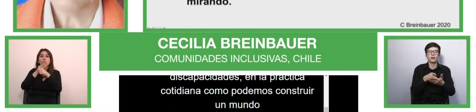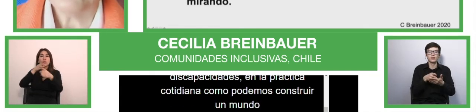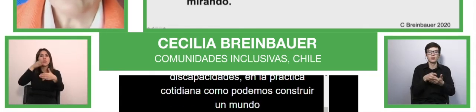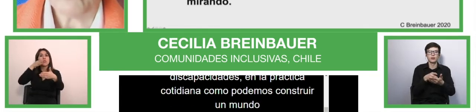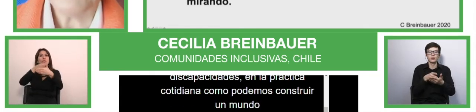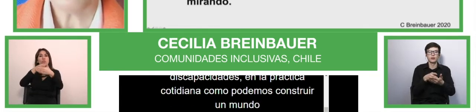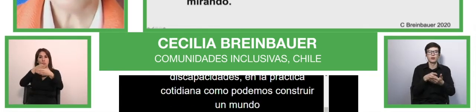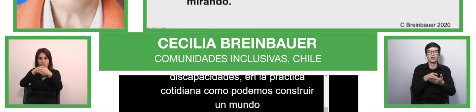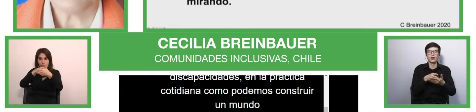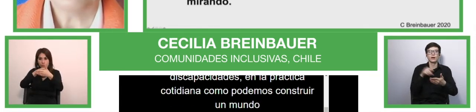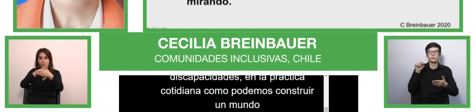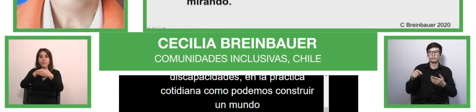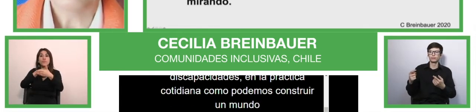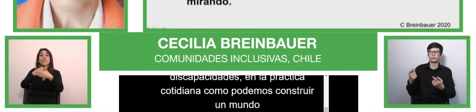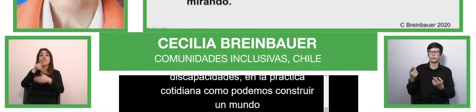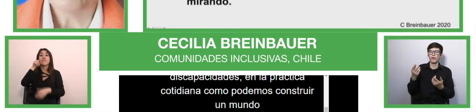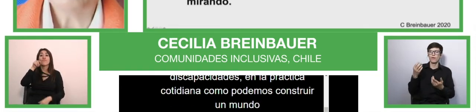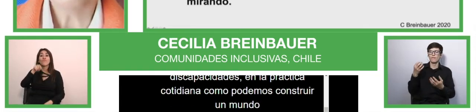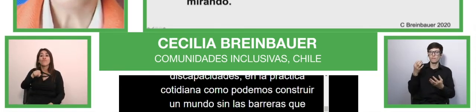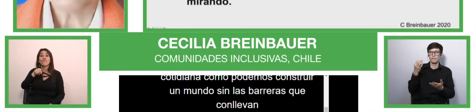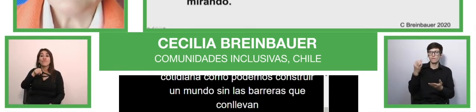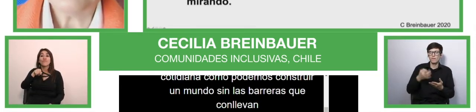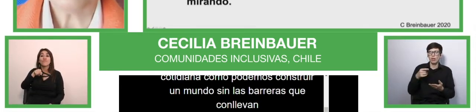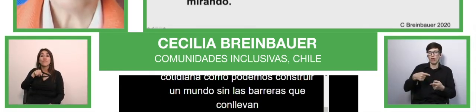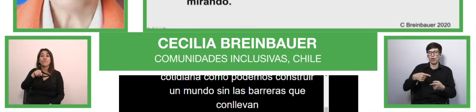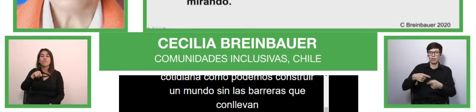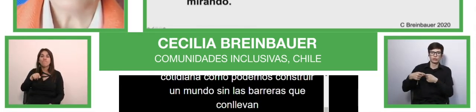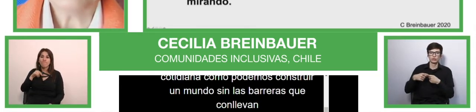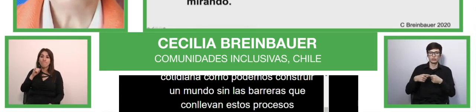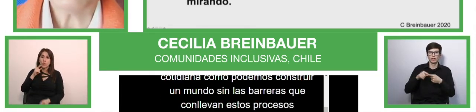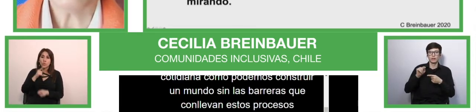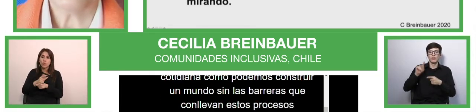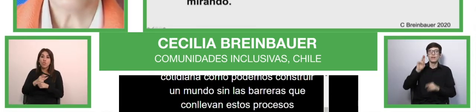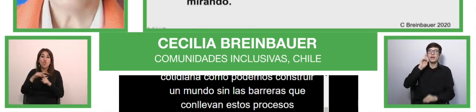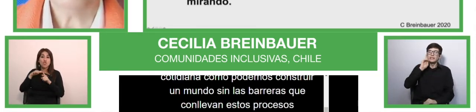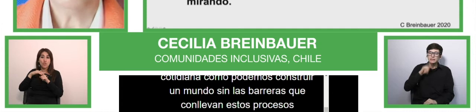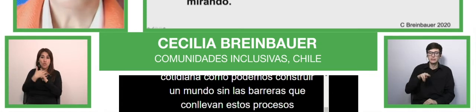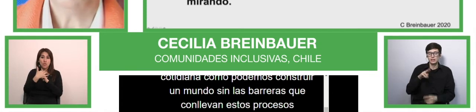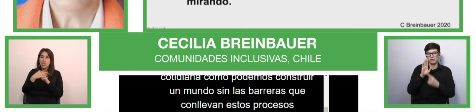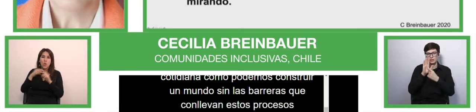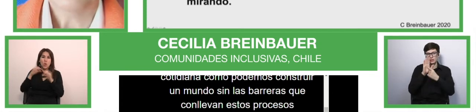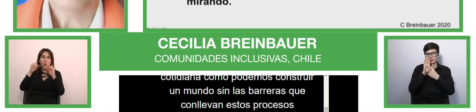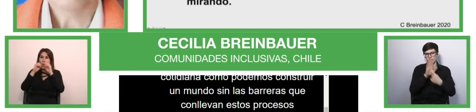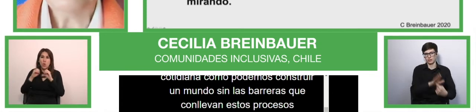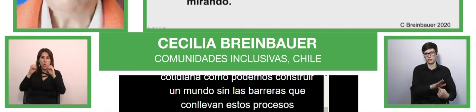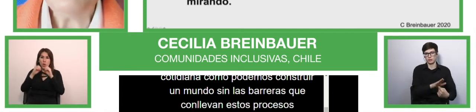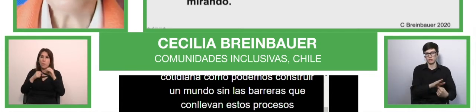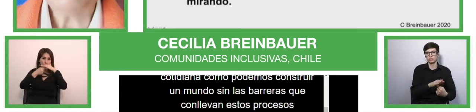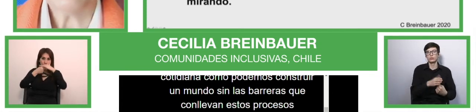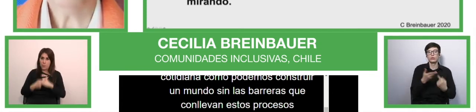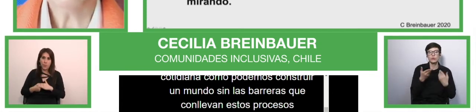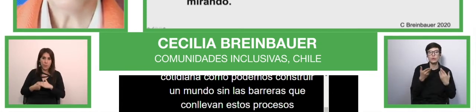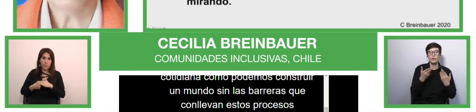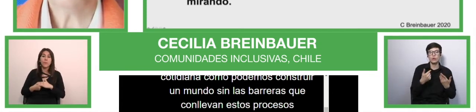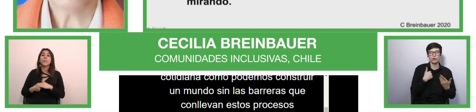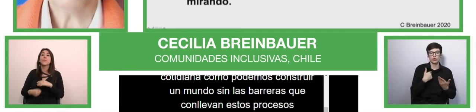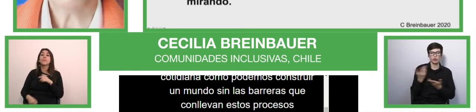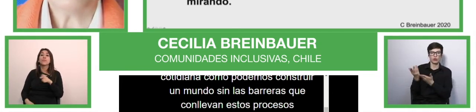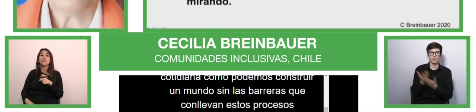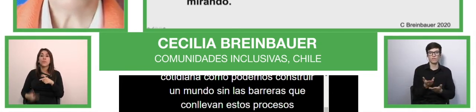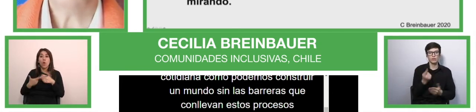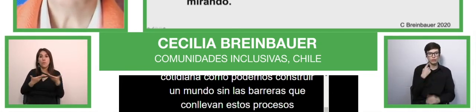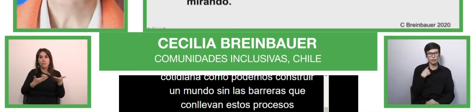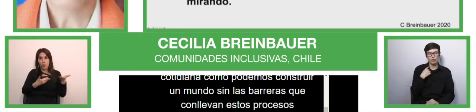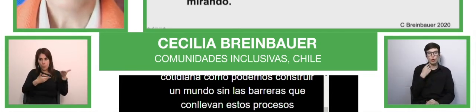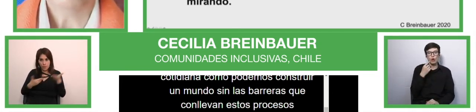conllevan estos juicios sociales un mundo sin categorías estigmatizante los invito a revisar nuestro lenguaje